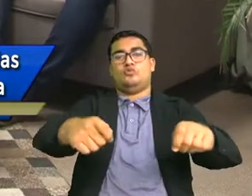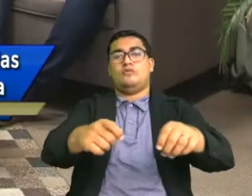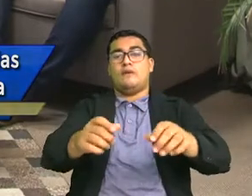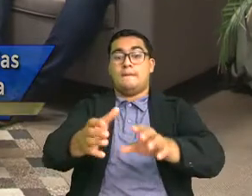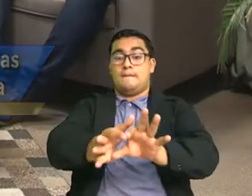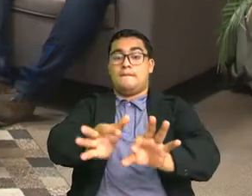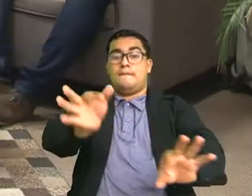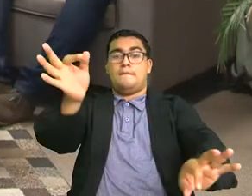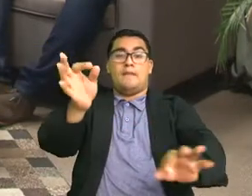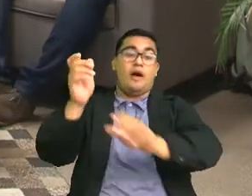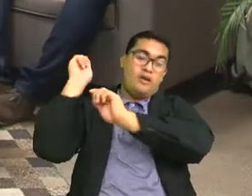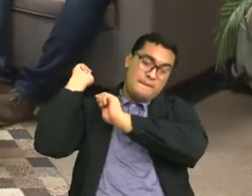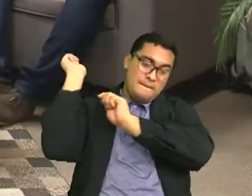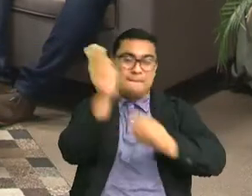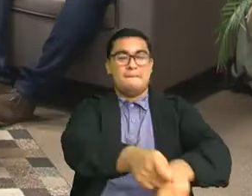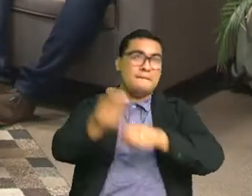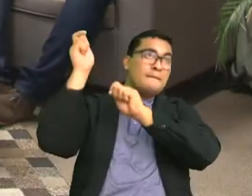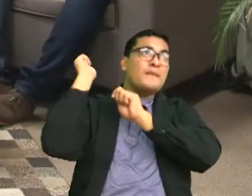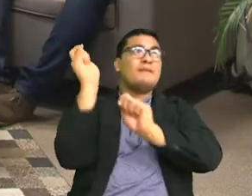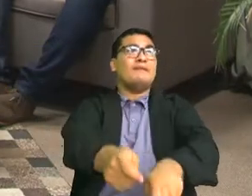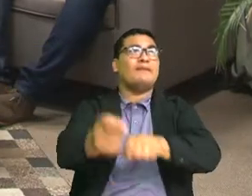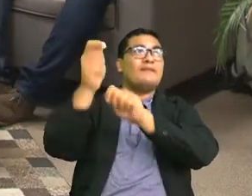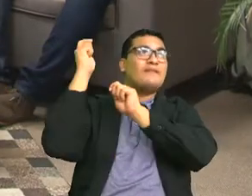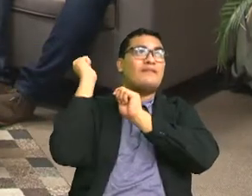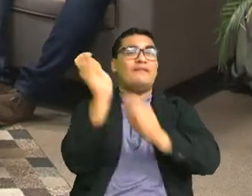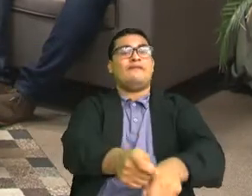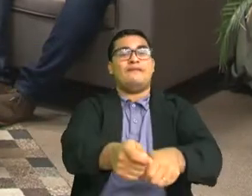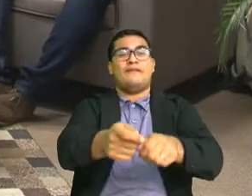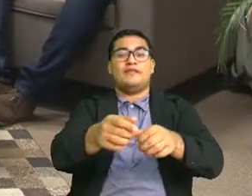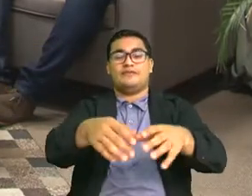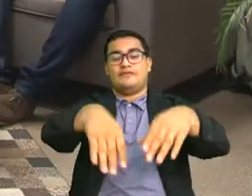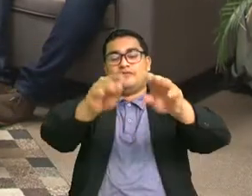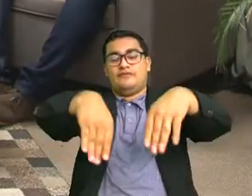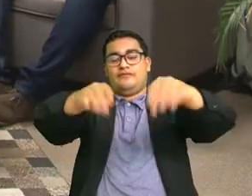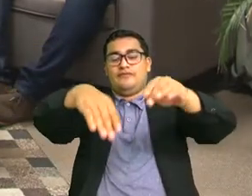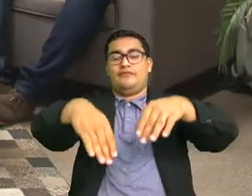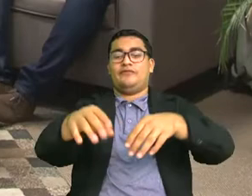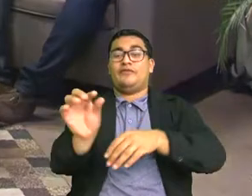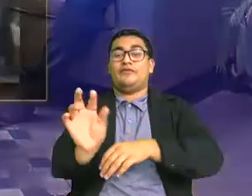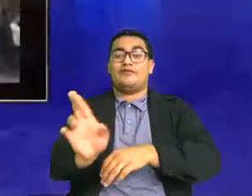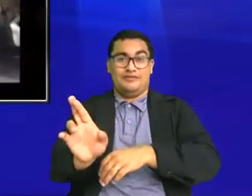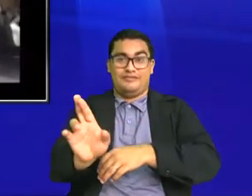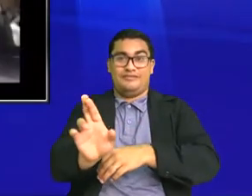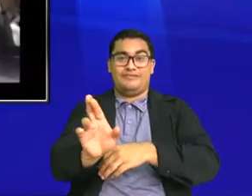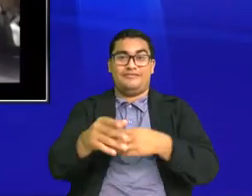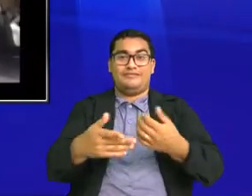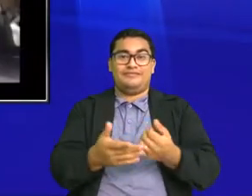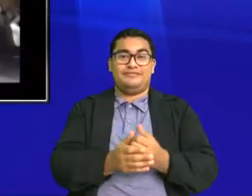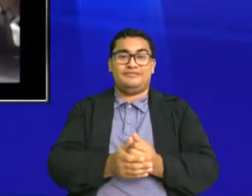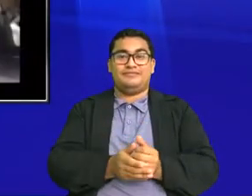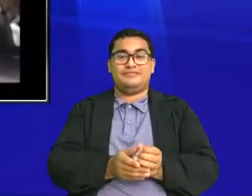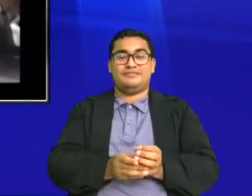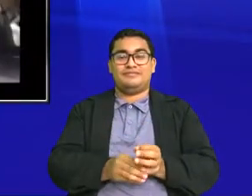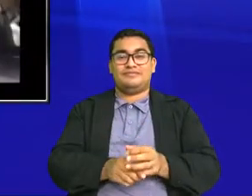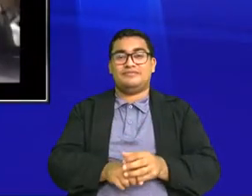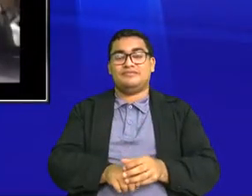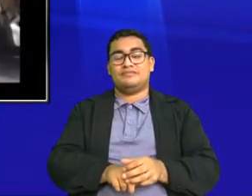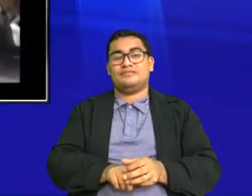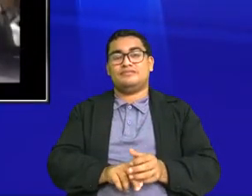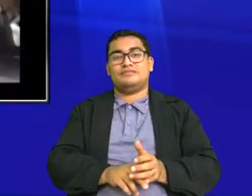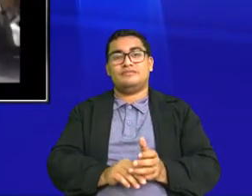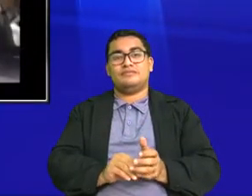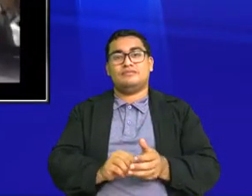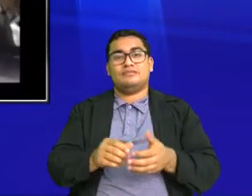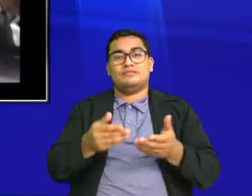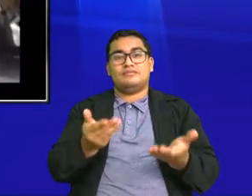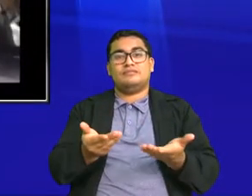golpear apoyar decimos nosotros el grano o más bien todo lo que contiene el ganó entonces